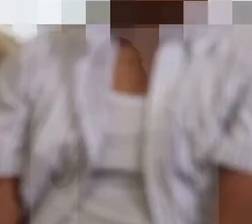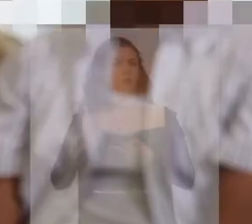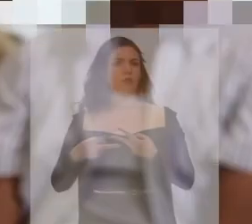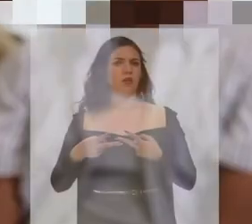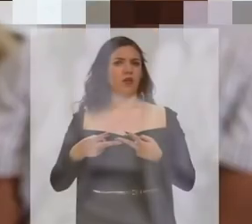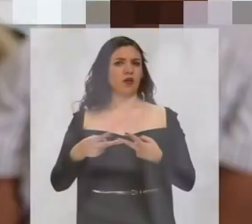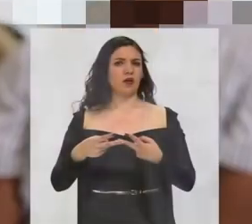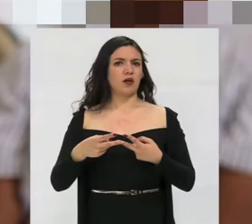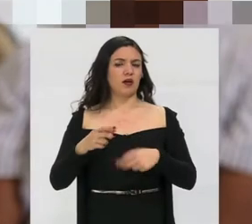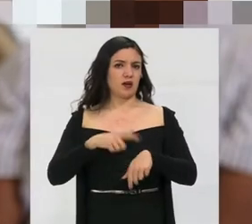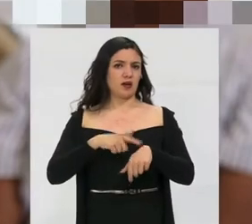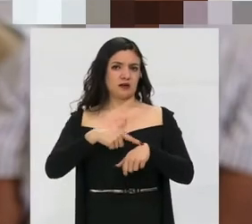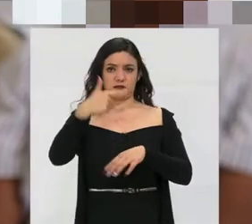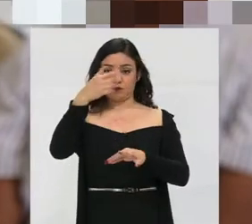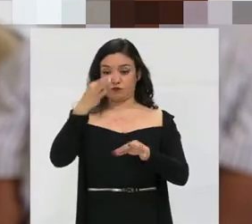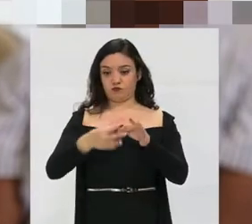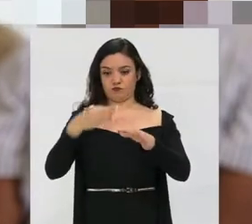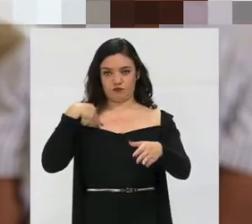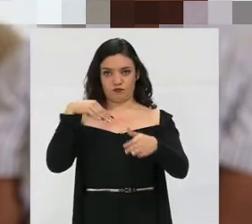Yo voy